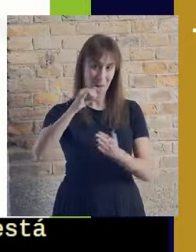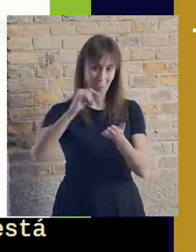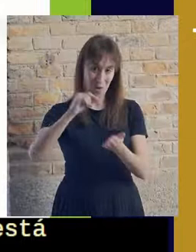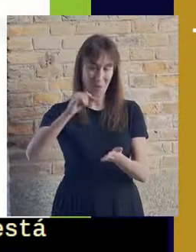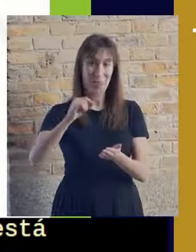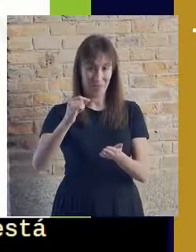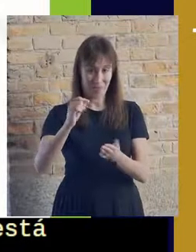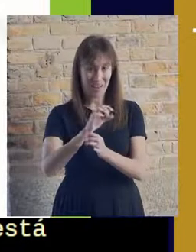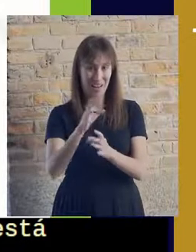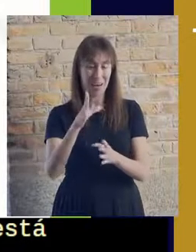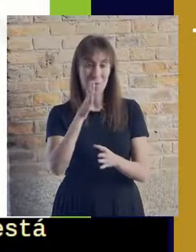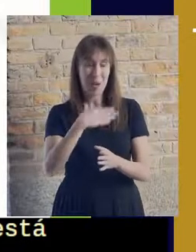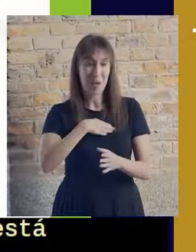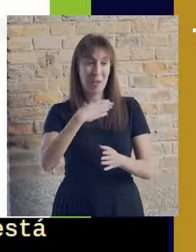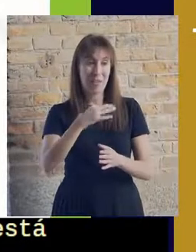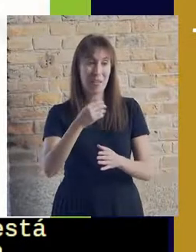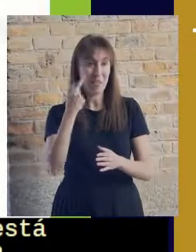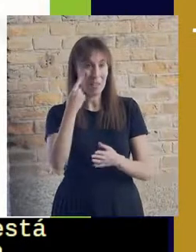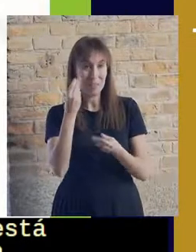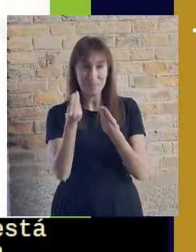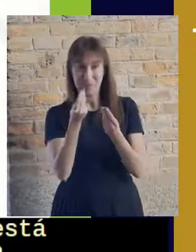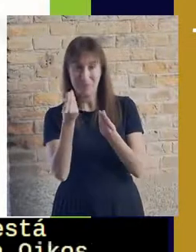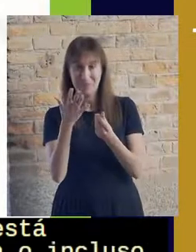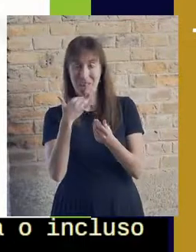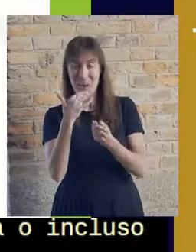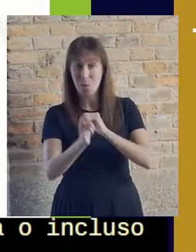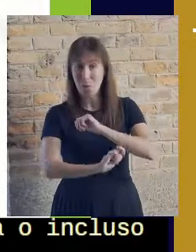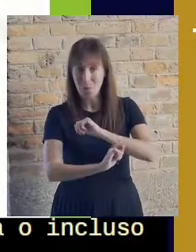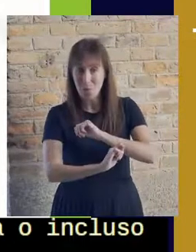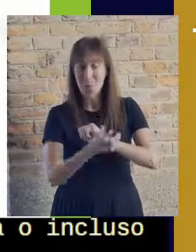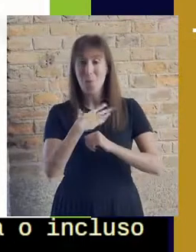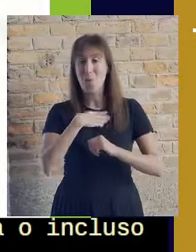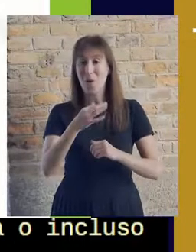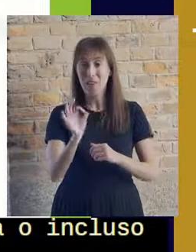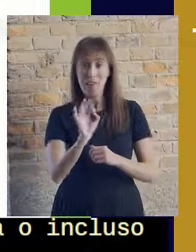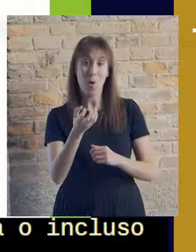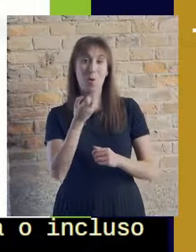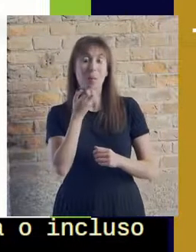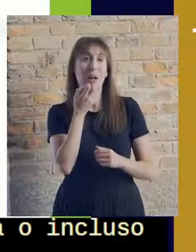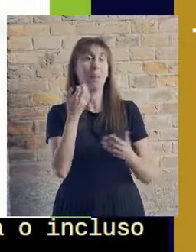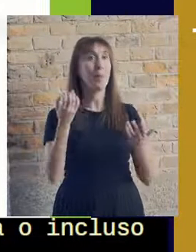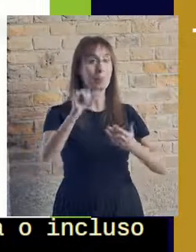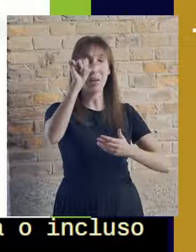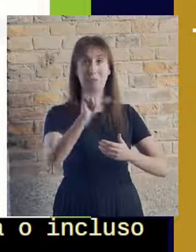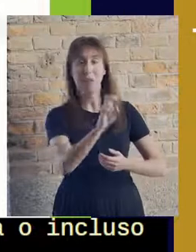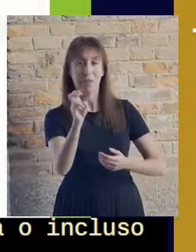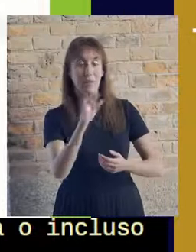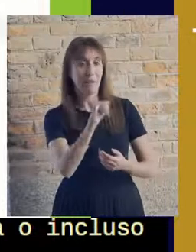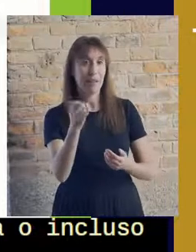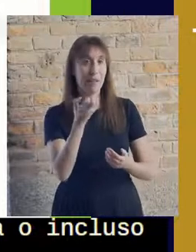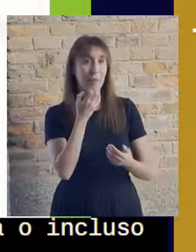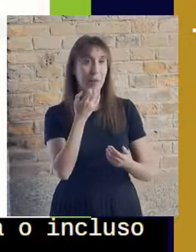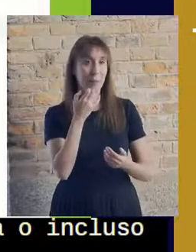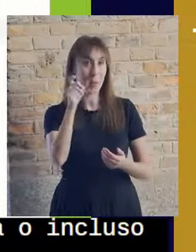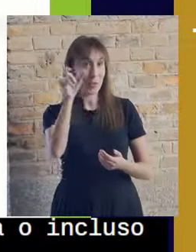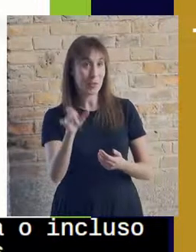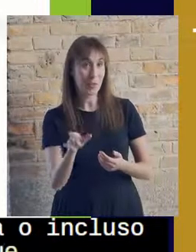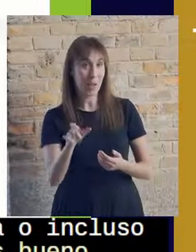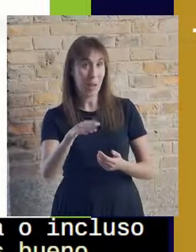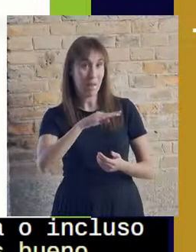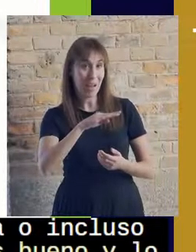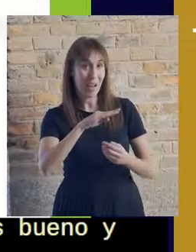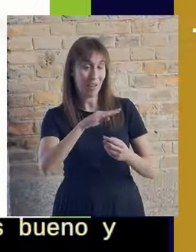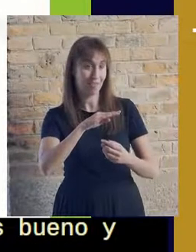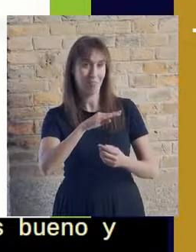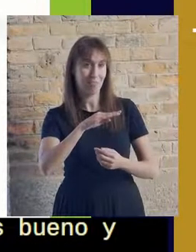vale porque a lo mejor hay una trama o incluso tampoco hay películas en las que el malo siempre es bueno y